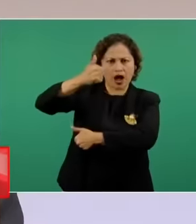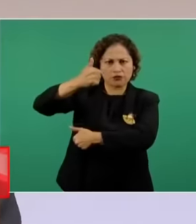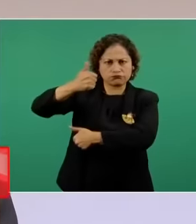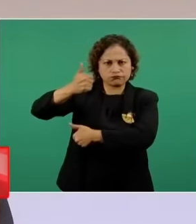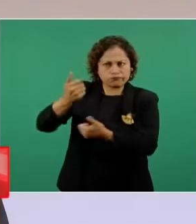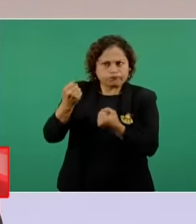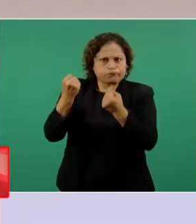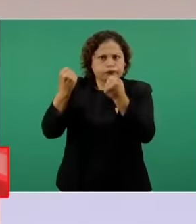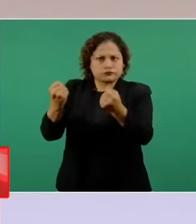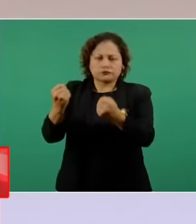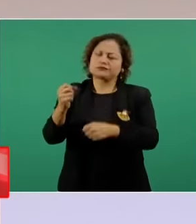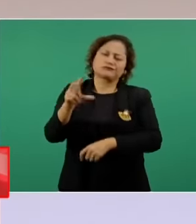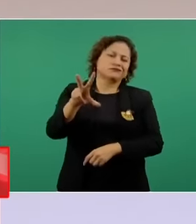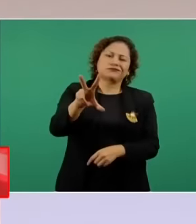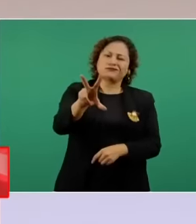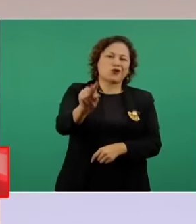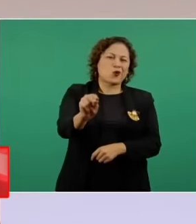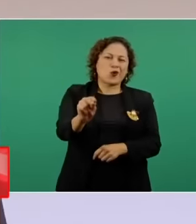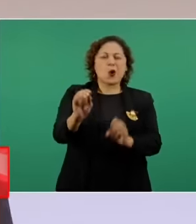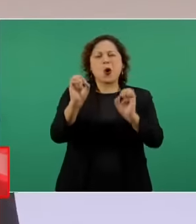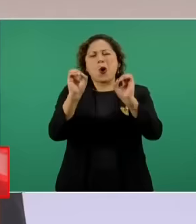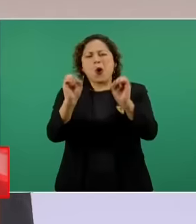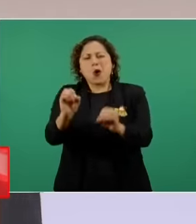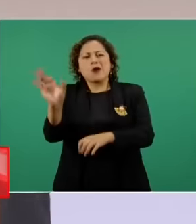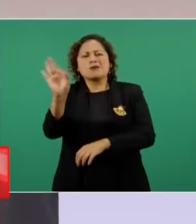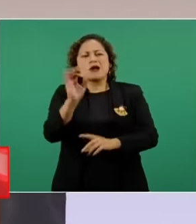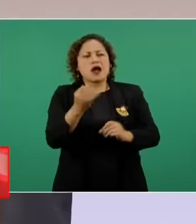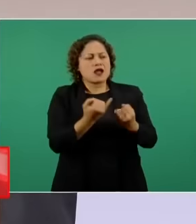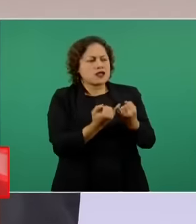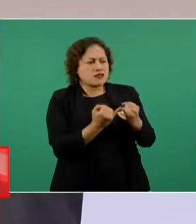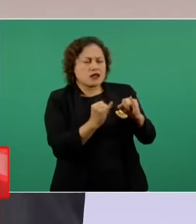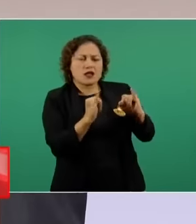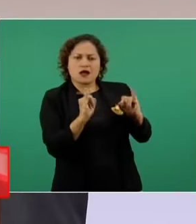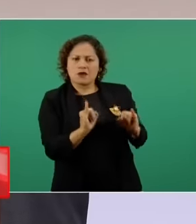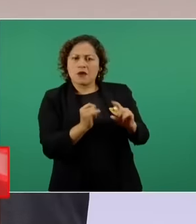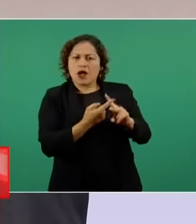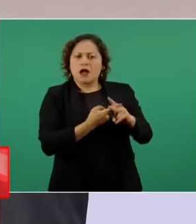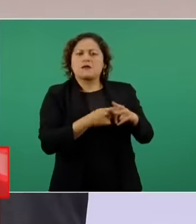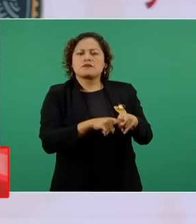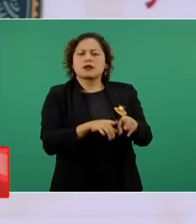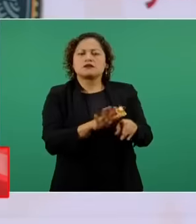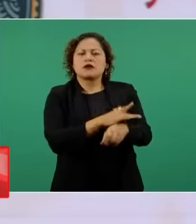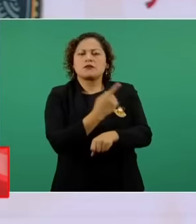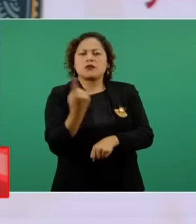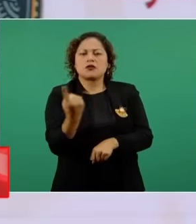ni se gestó únicamente por un sentimiento